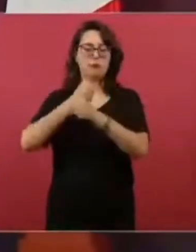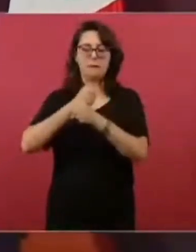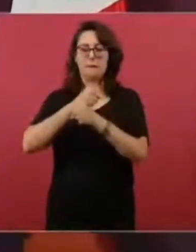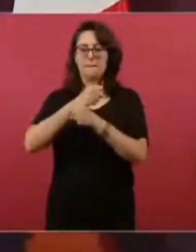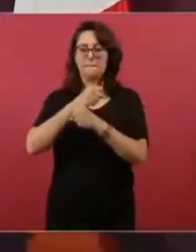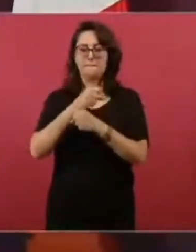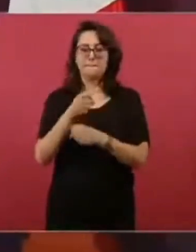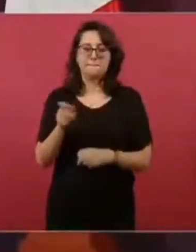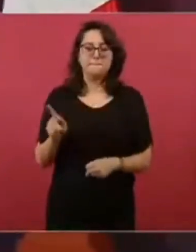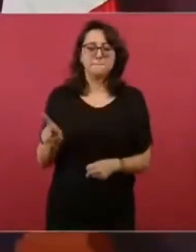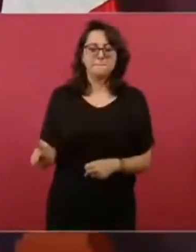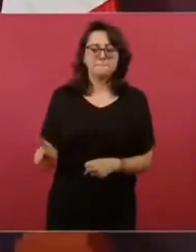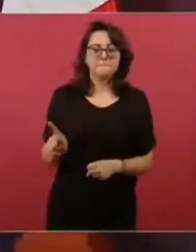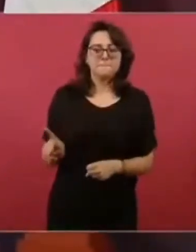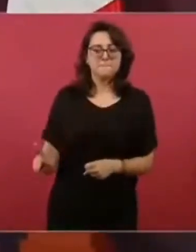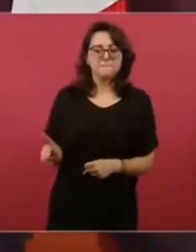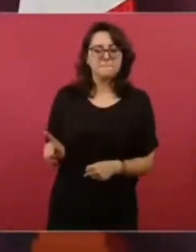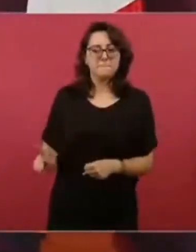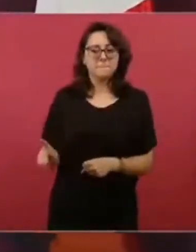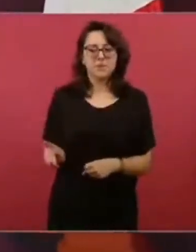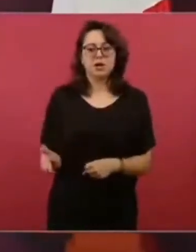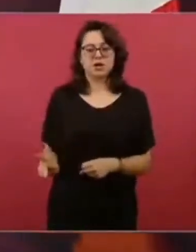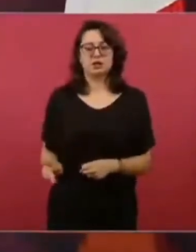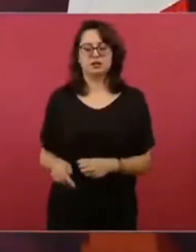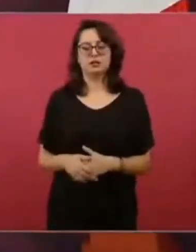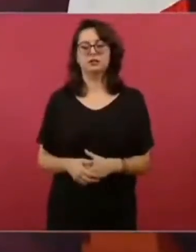Porque simulaban